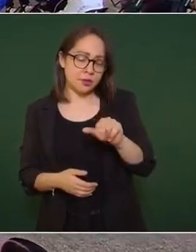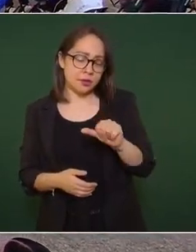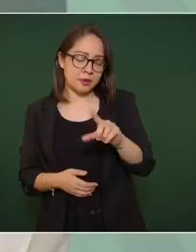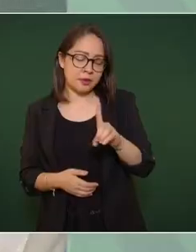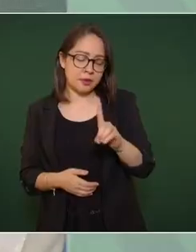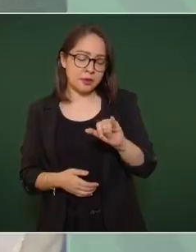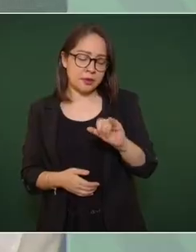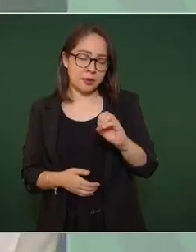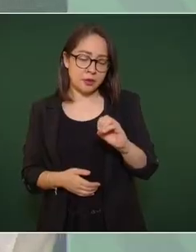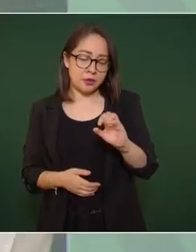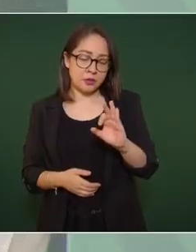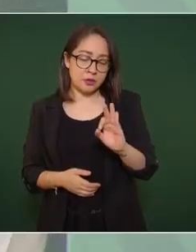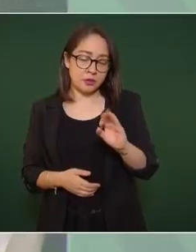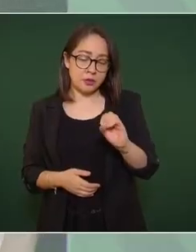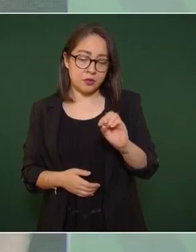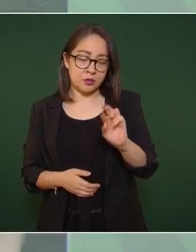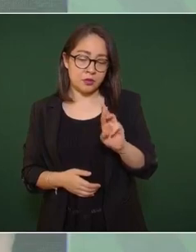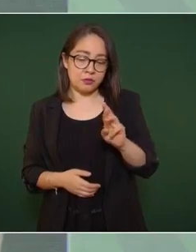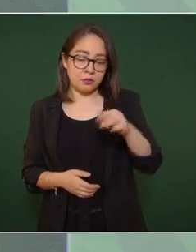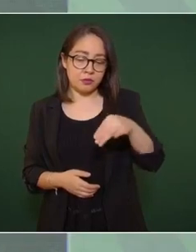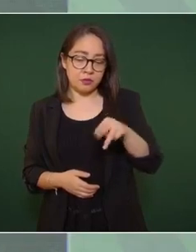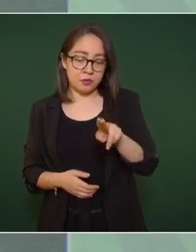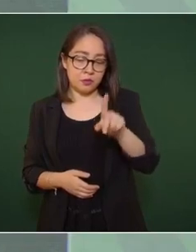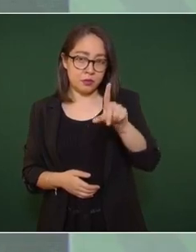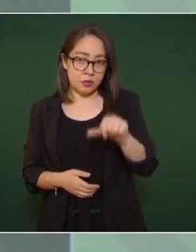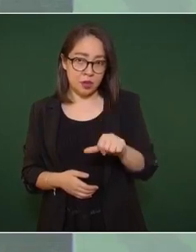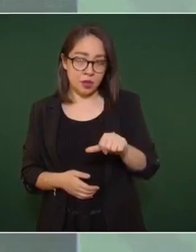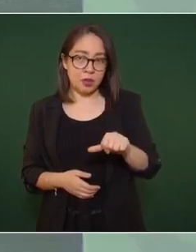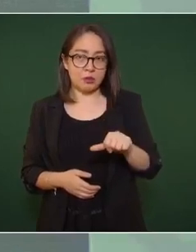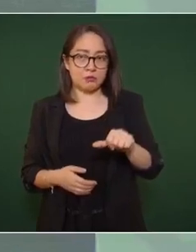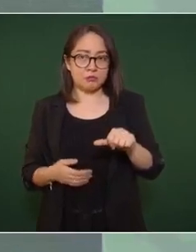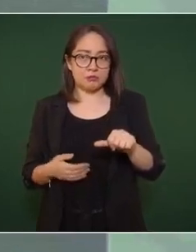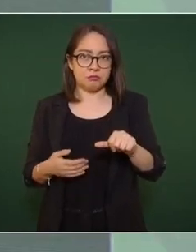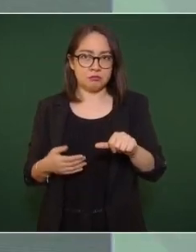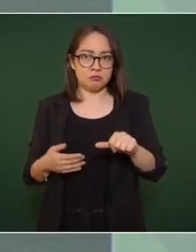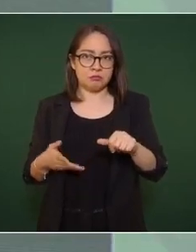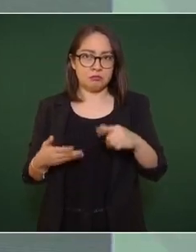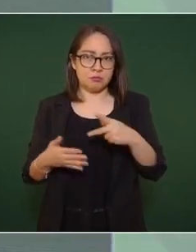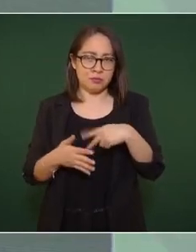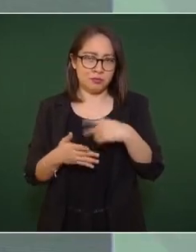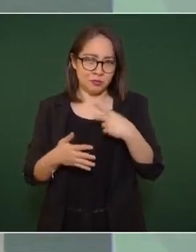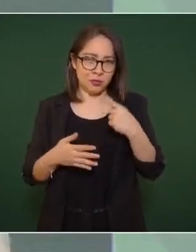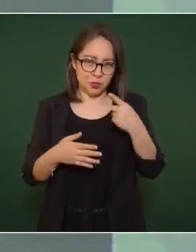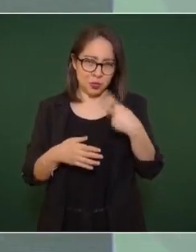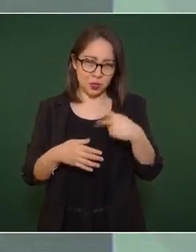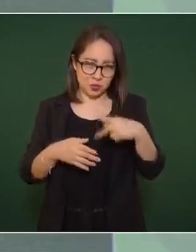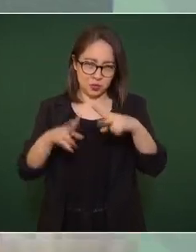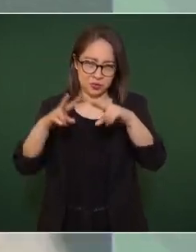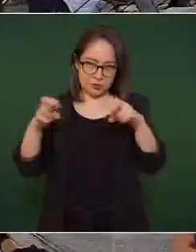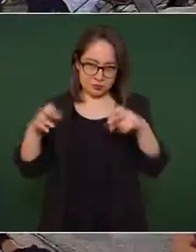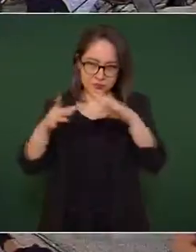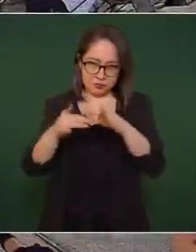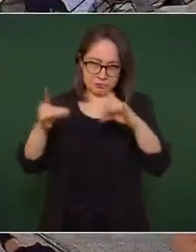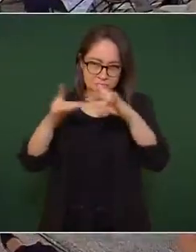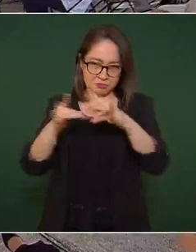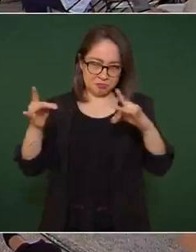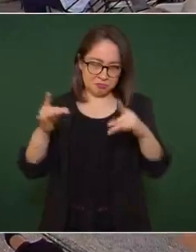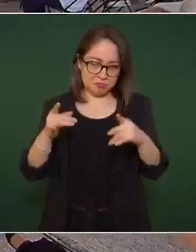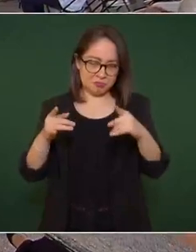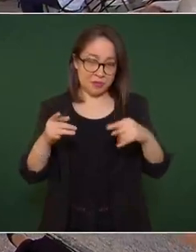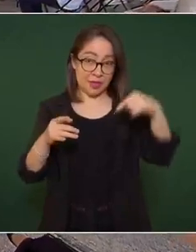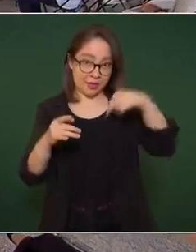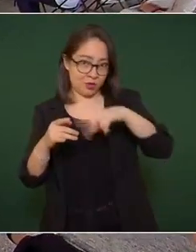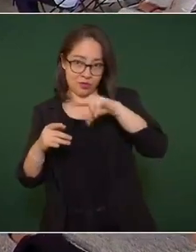¿no?, uno tras otro de los programas de Radio Fórmula, no acá, estoy hablando de allá,